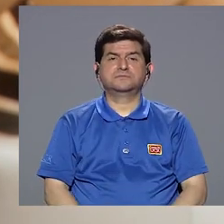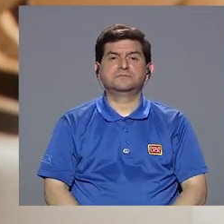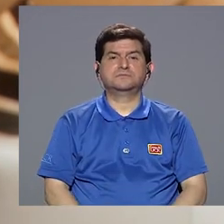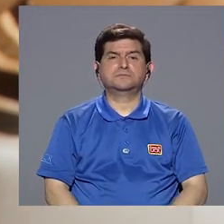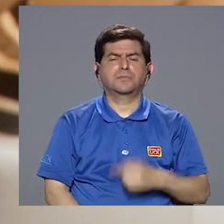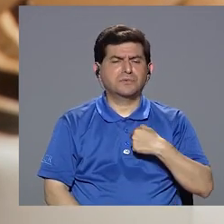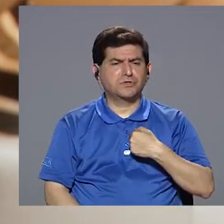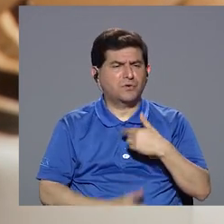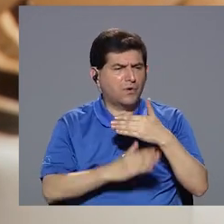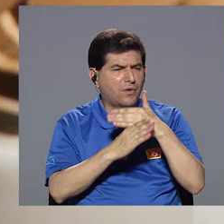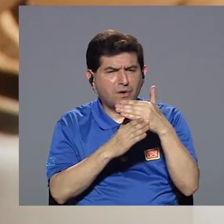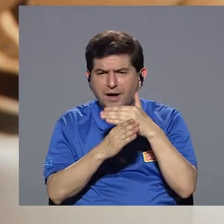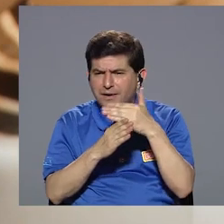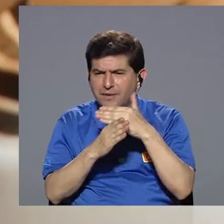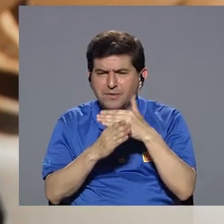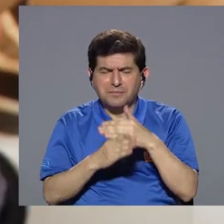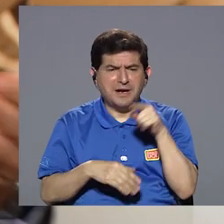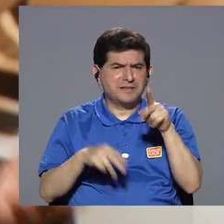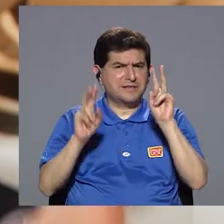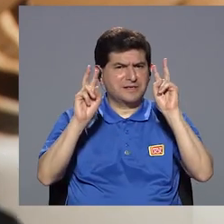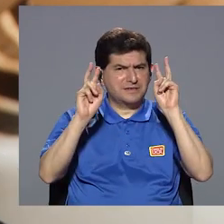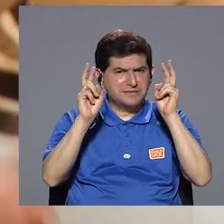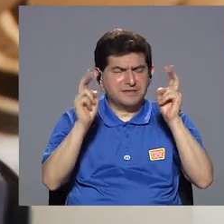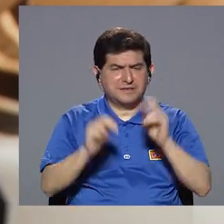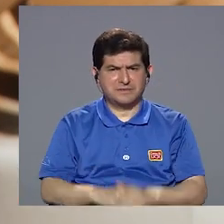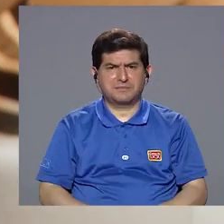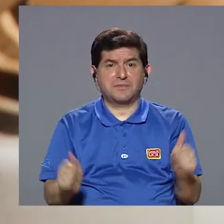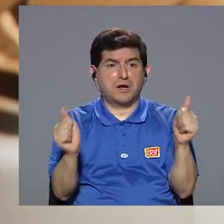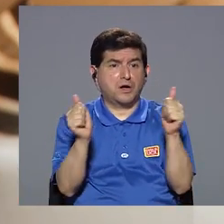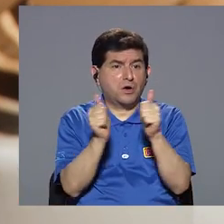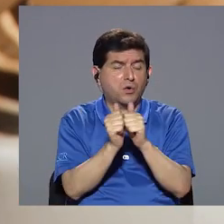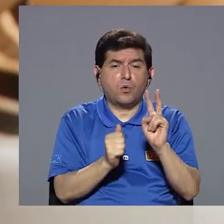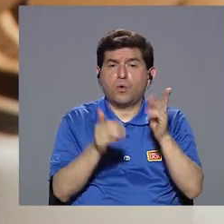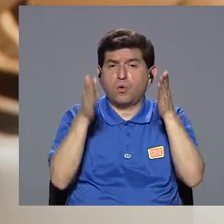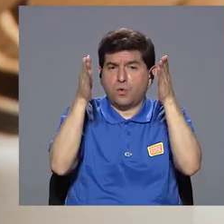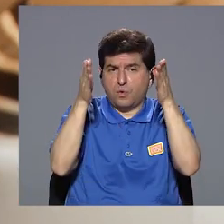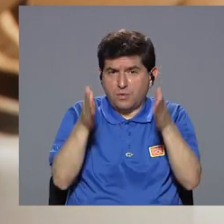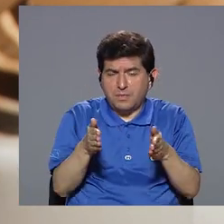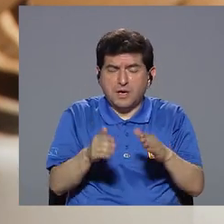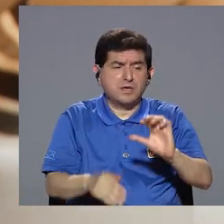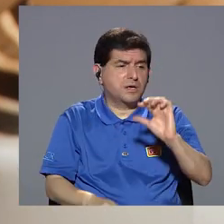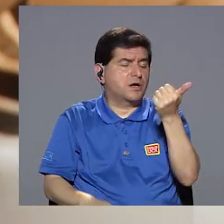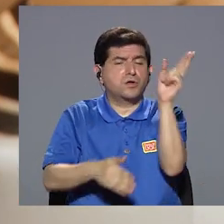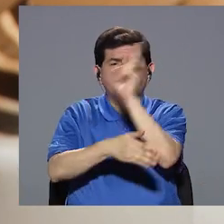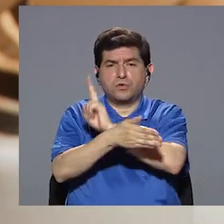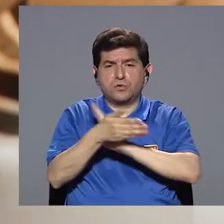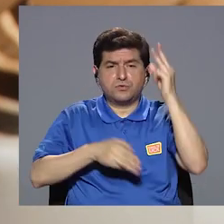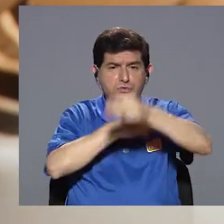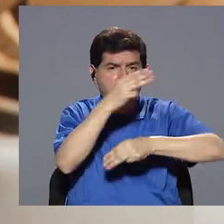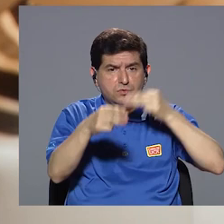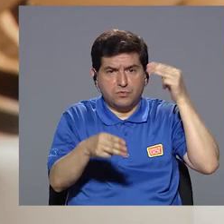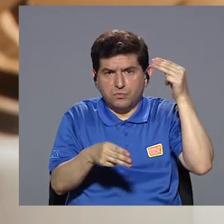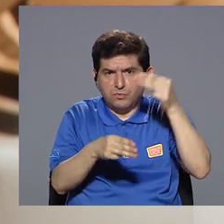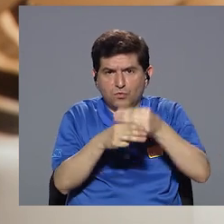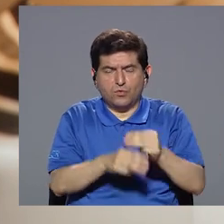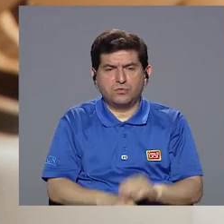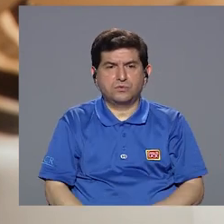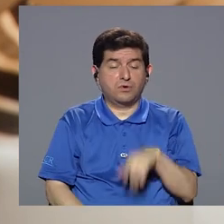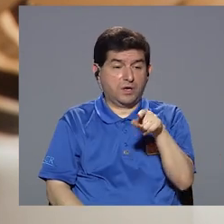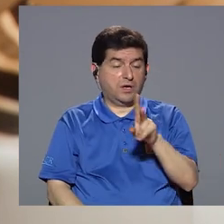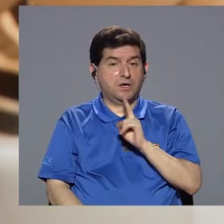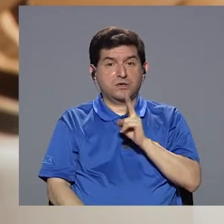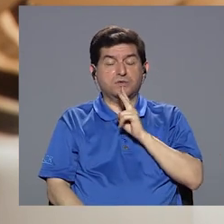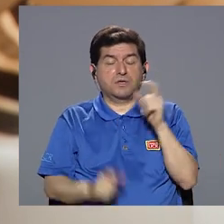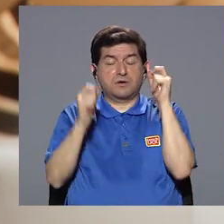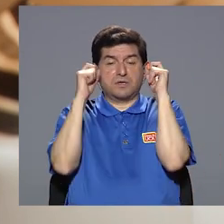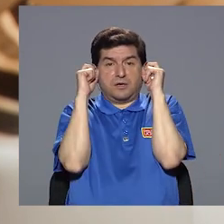y cuando yo comparto acerca de esto con colegas de otras universidades del mundo